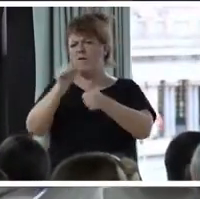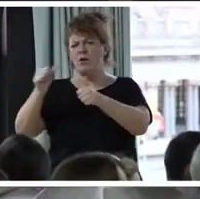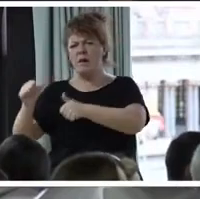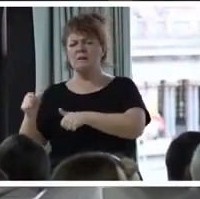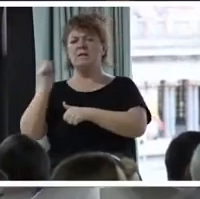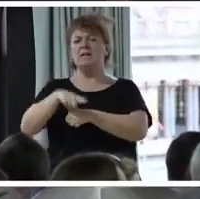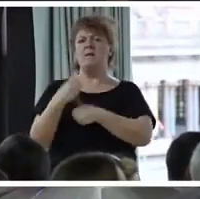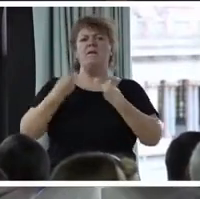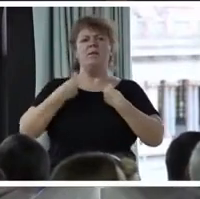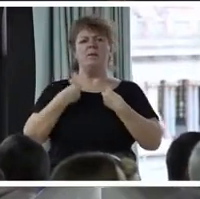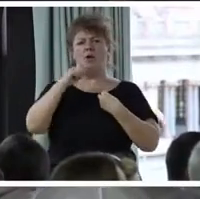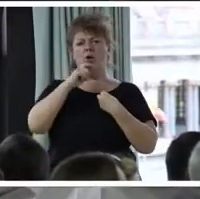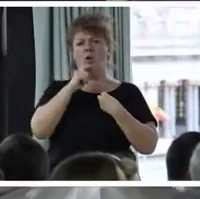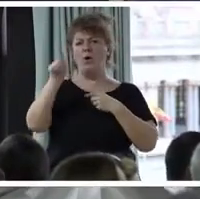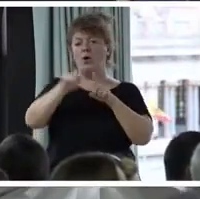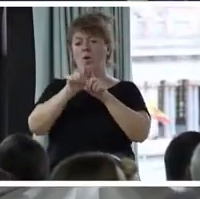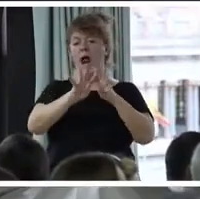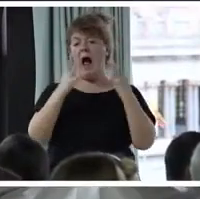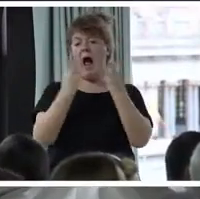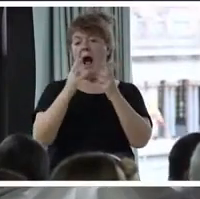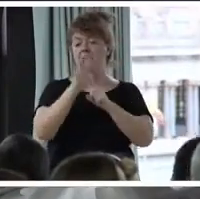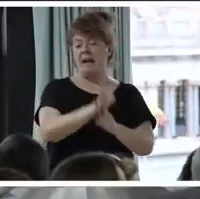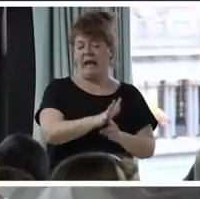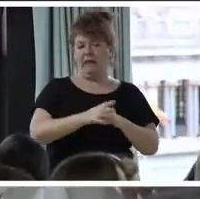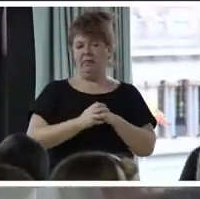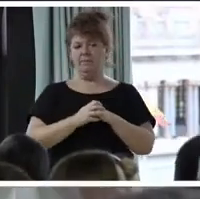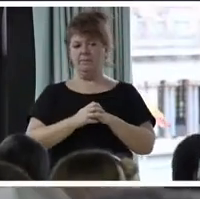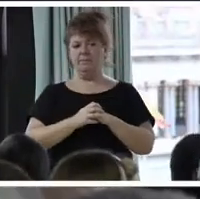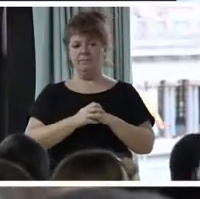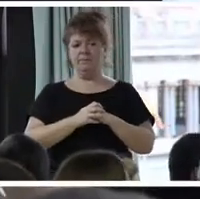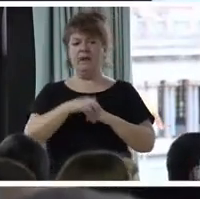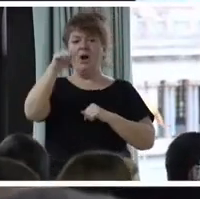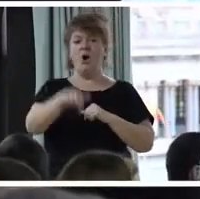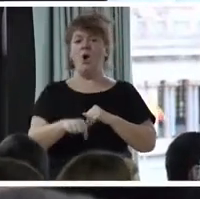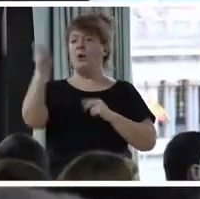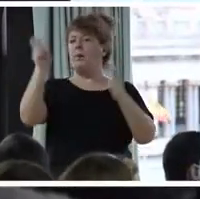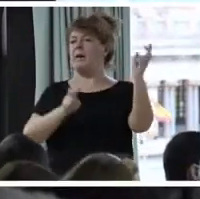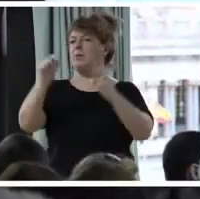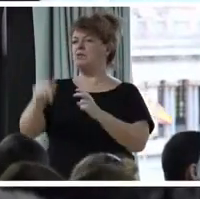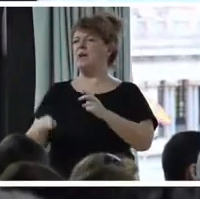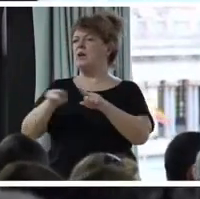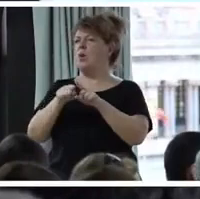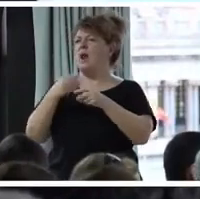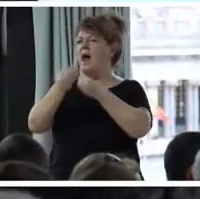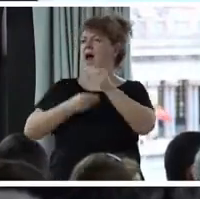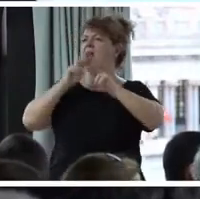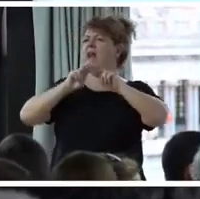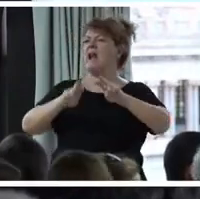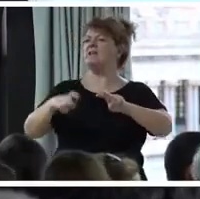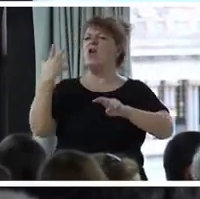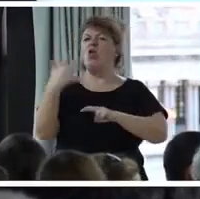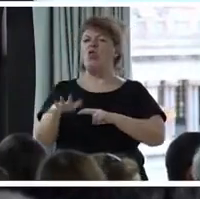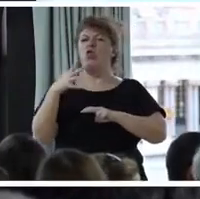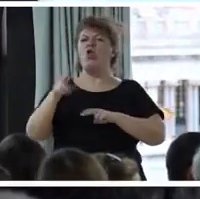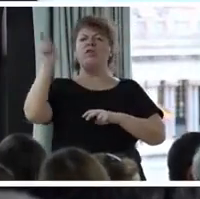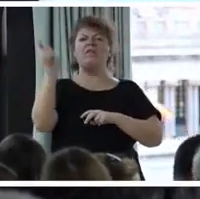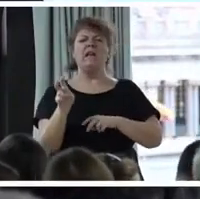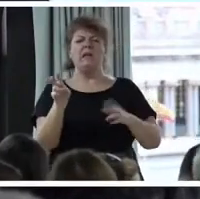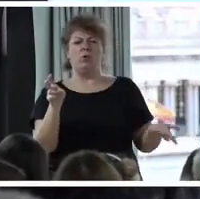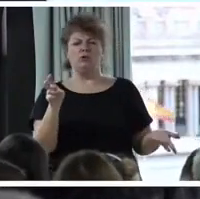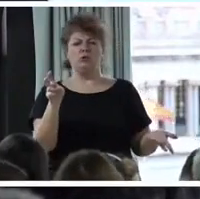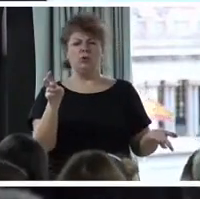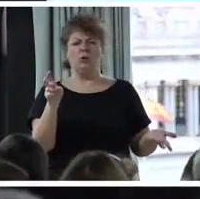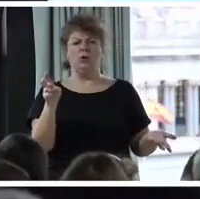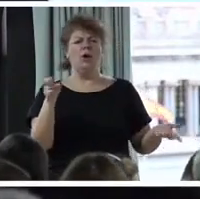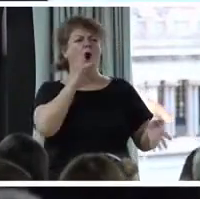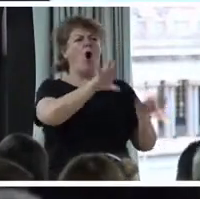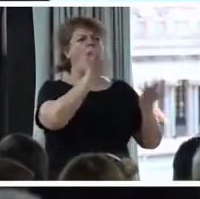en la que se ha vivido ese apar jez y precisamente Hoy estamos aquí pues para hacer no un análisis de dónde venimos y también